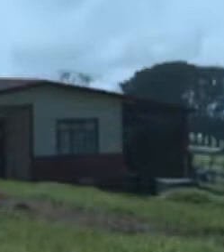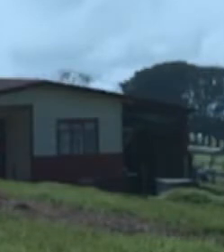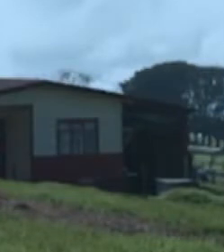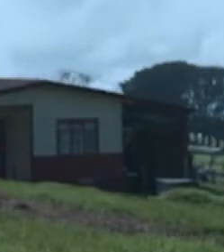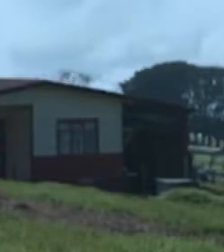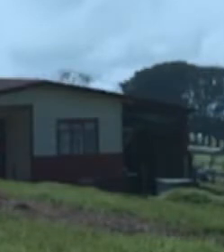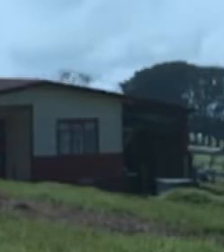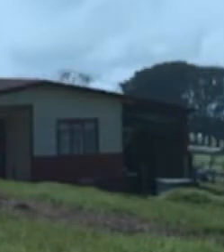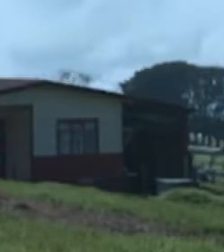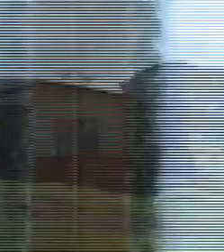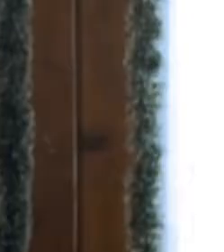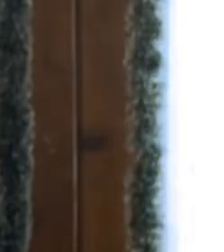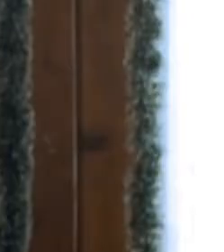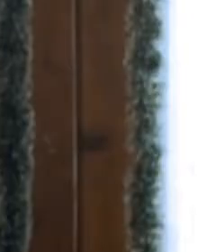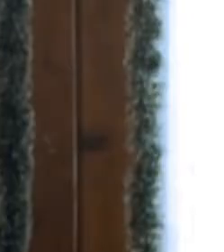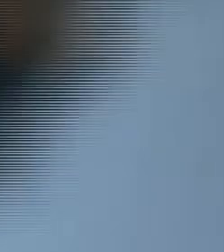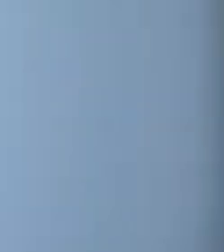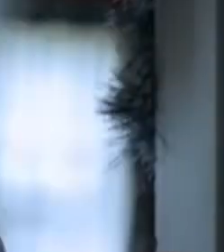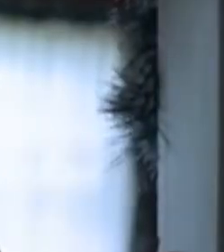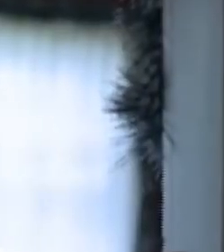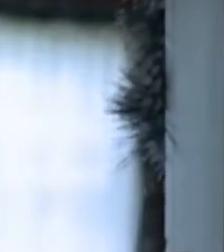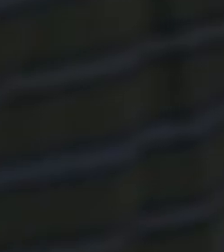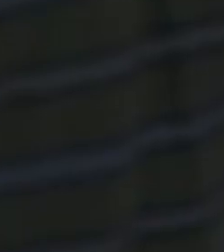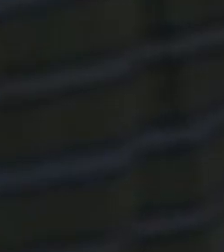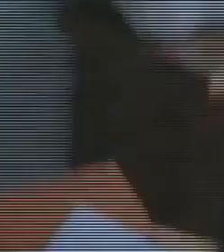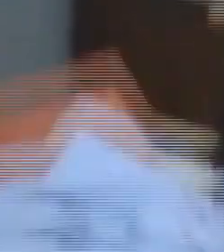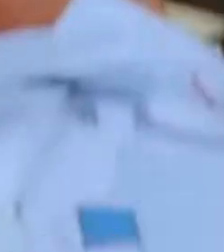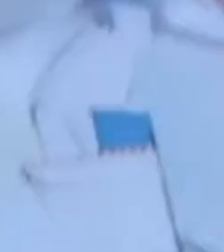Lucía, que ya está servido. Lucía.